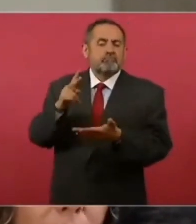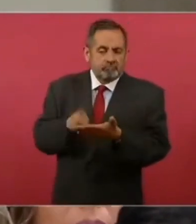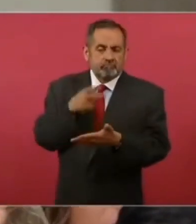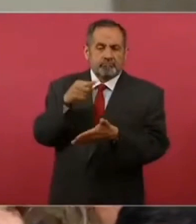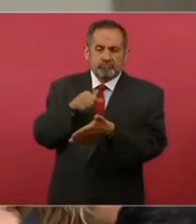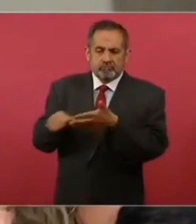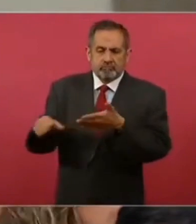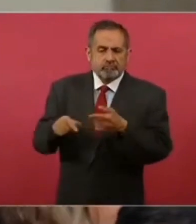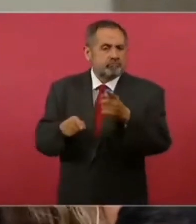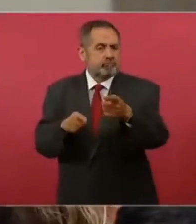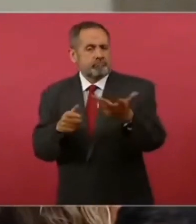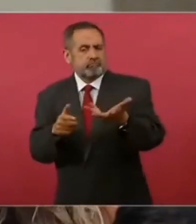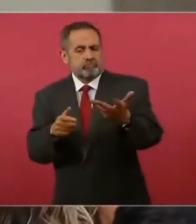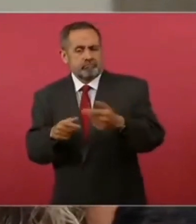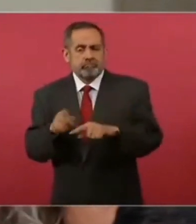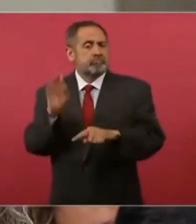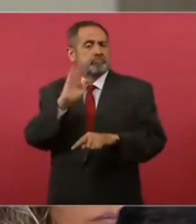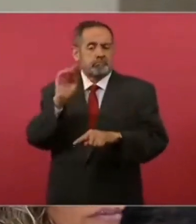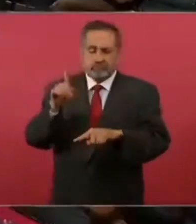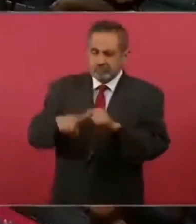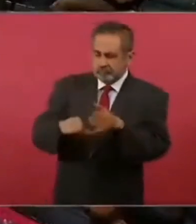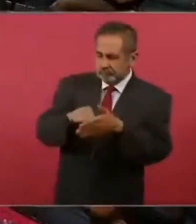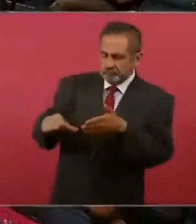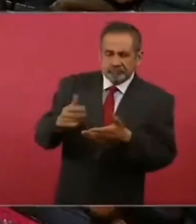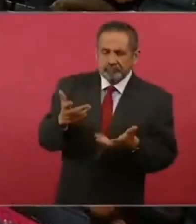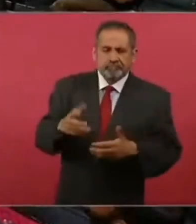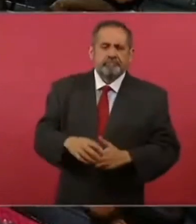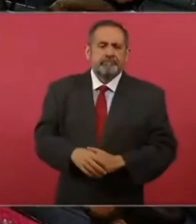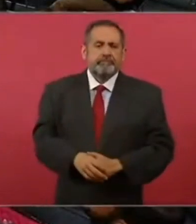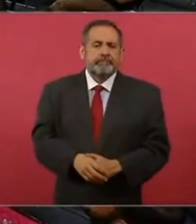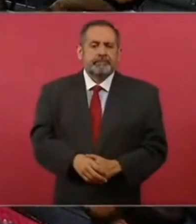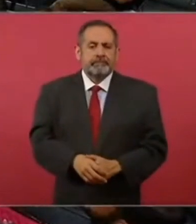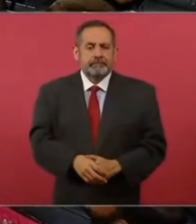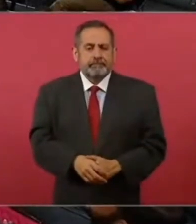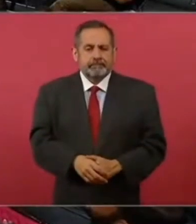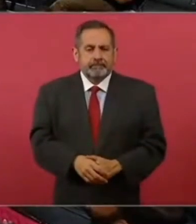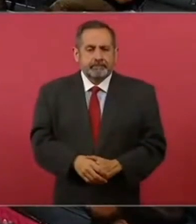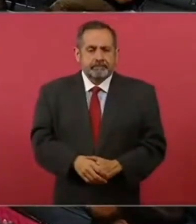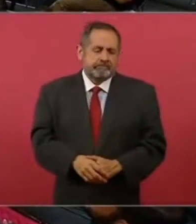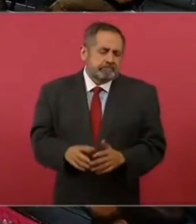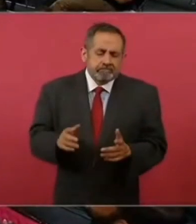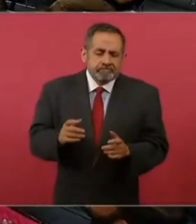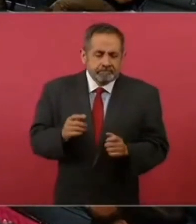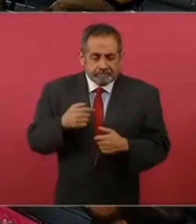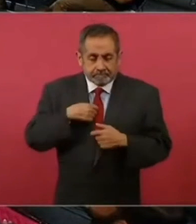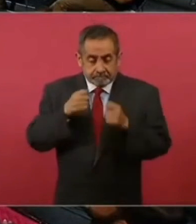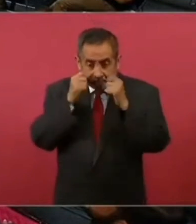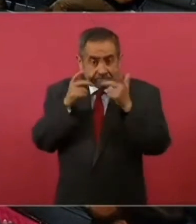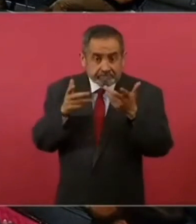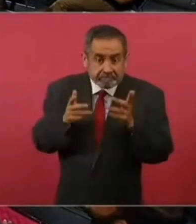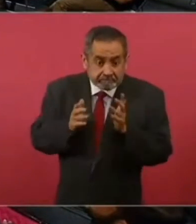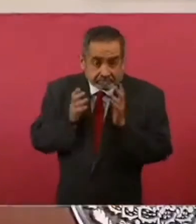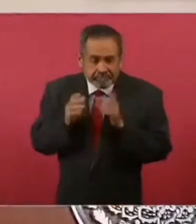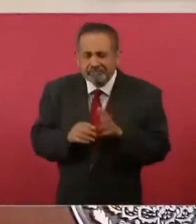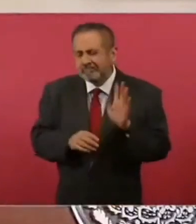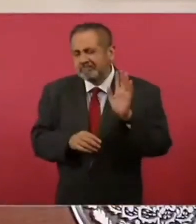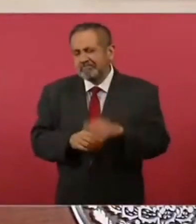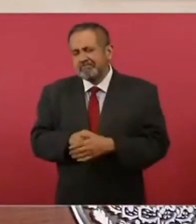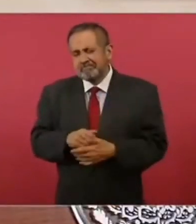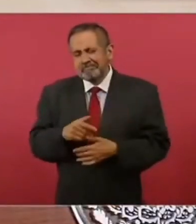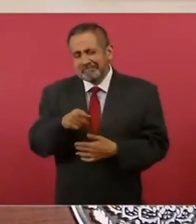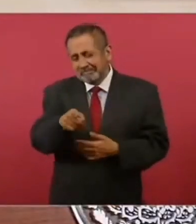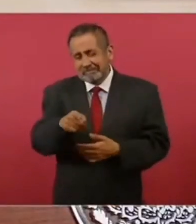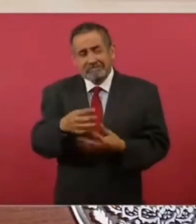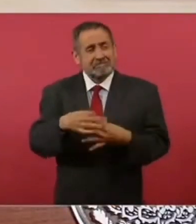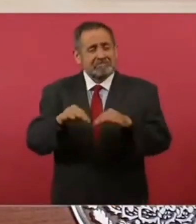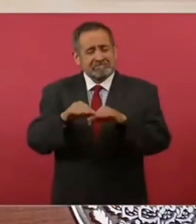qué hará usted si se invalida este segunda parte del Plan B No no me sorprende o sea ahora sí que eso no es